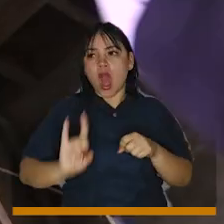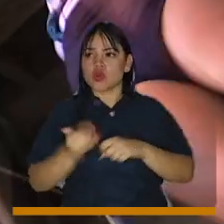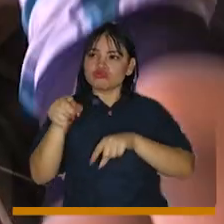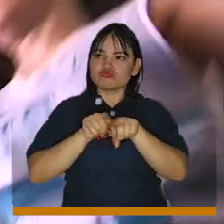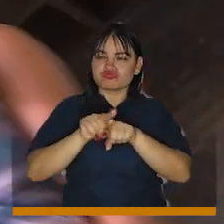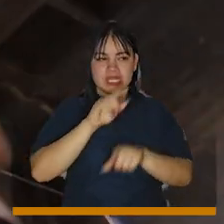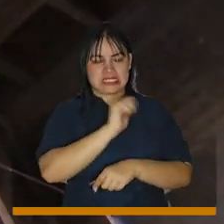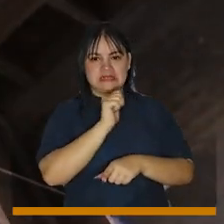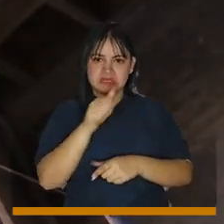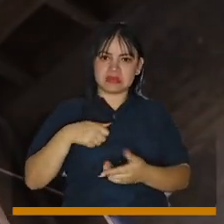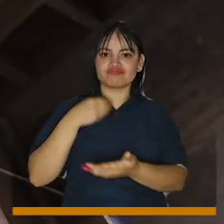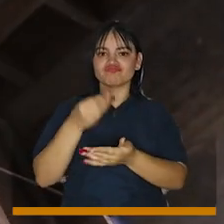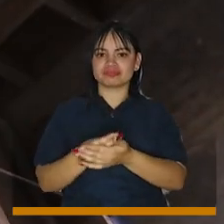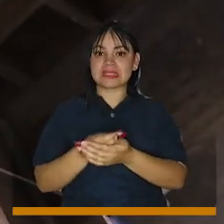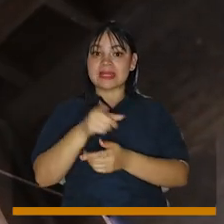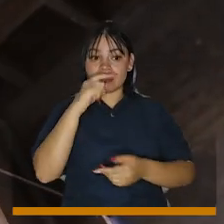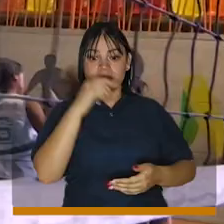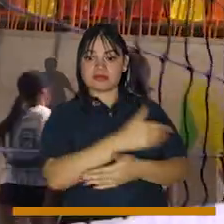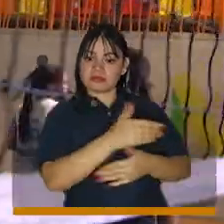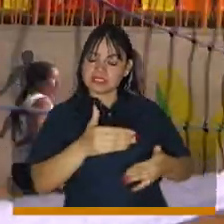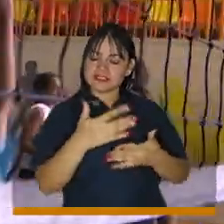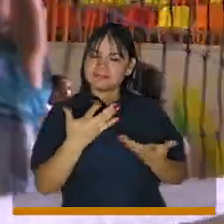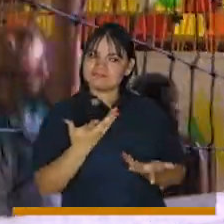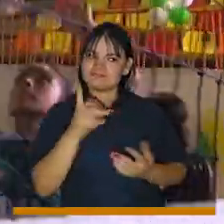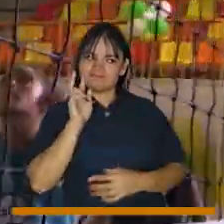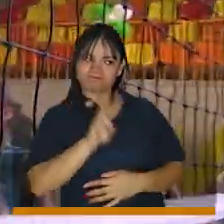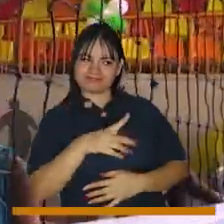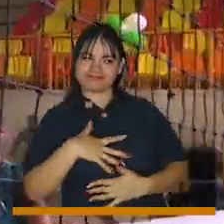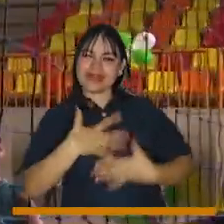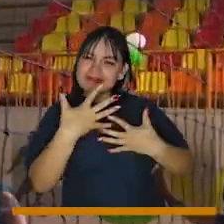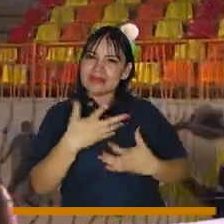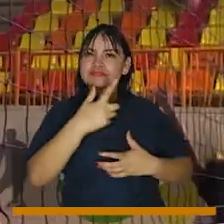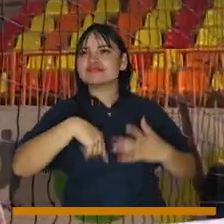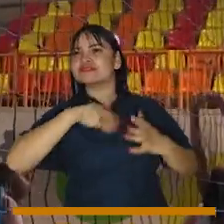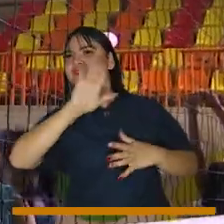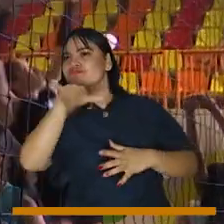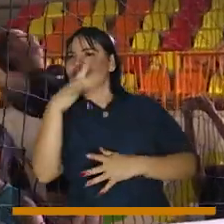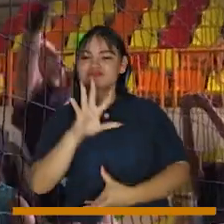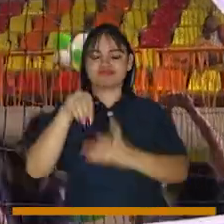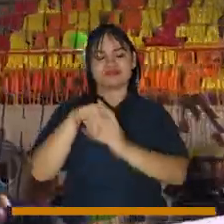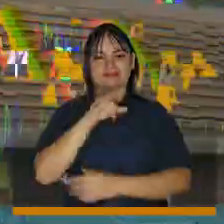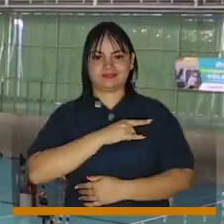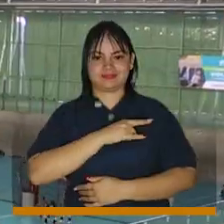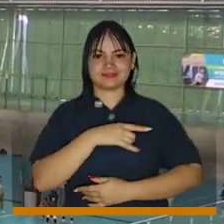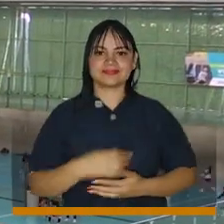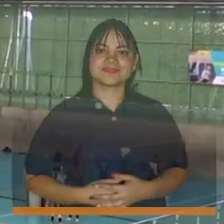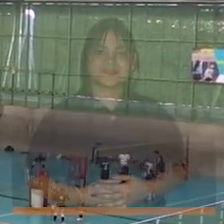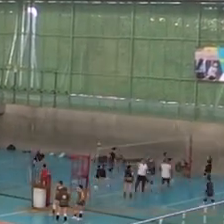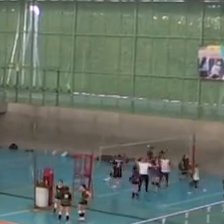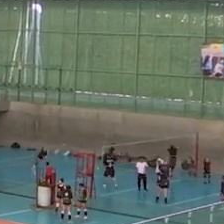nuevo evento. Y en general son niñas que intentamos que estén después en la educación superior.